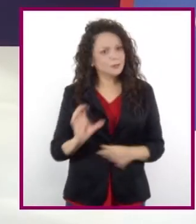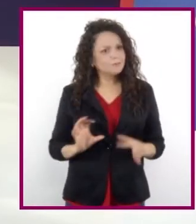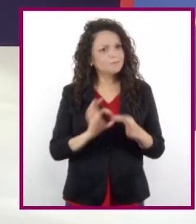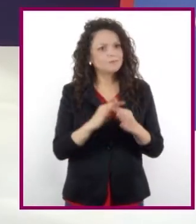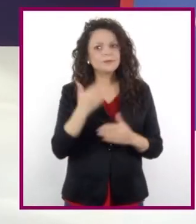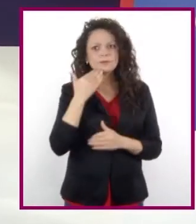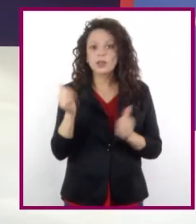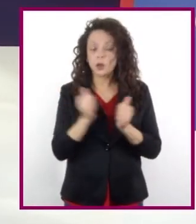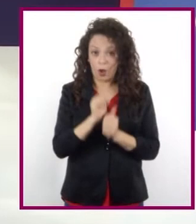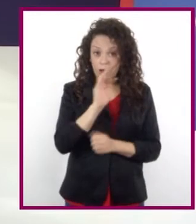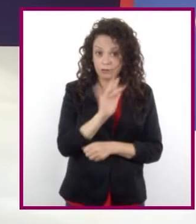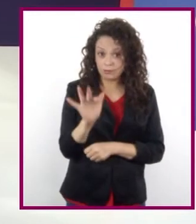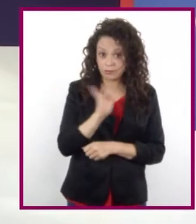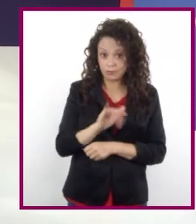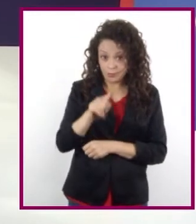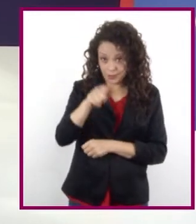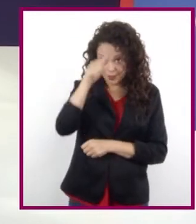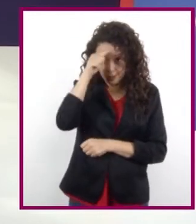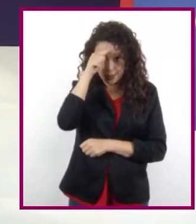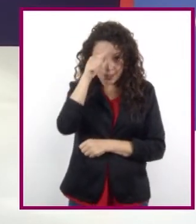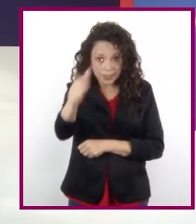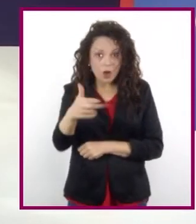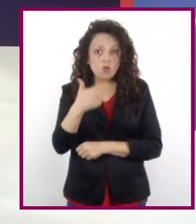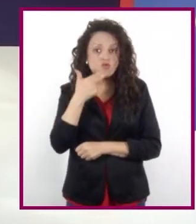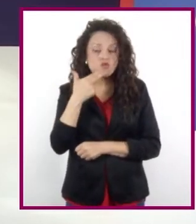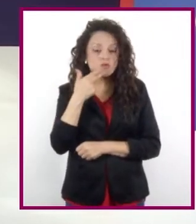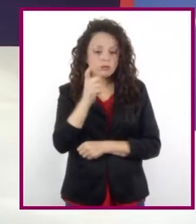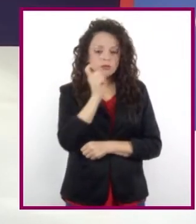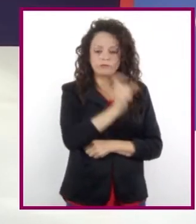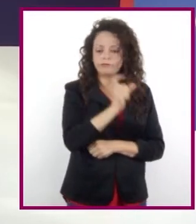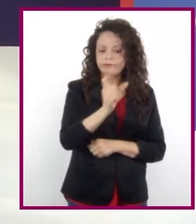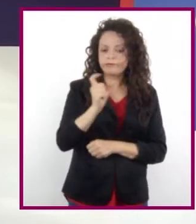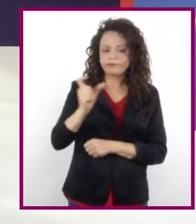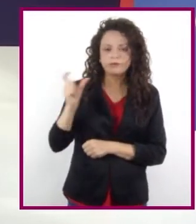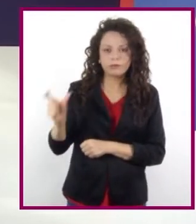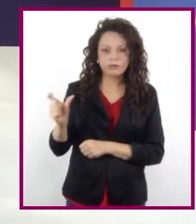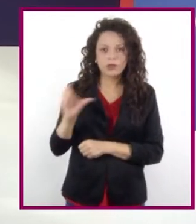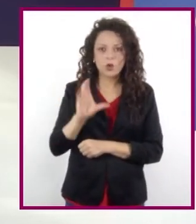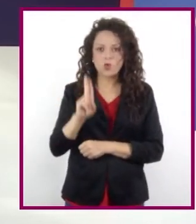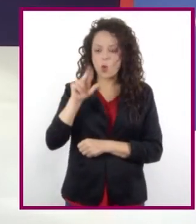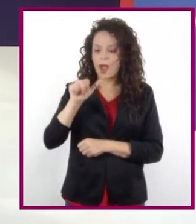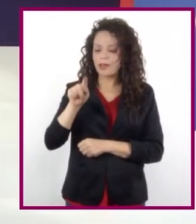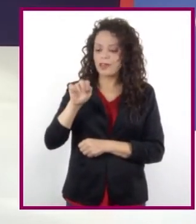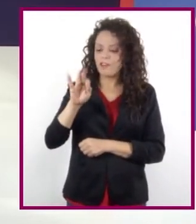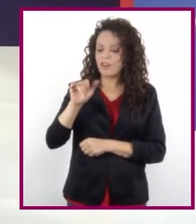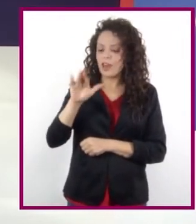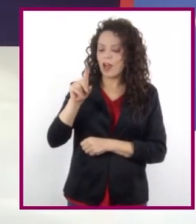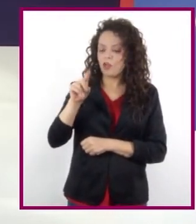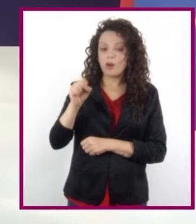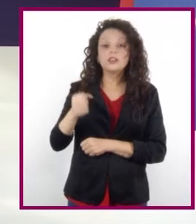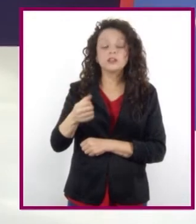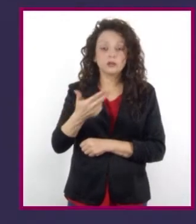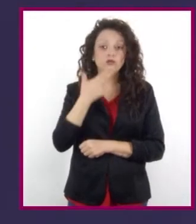texto? ¿Notaron que ciertos usos de los cuantificadores también sirven para sustituir?